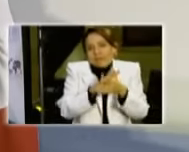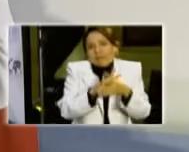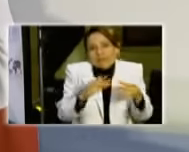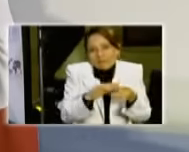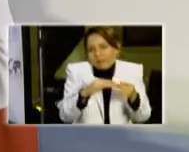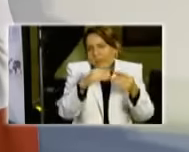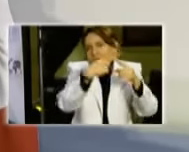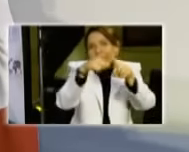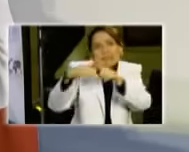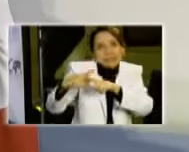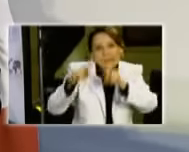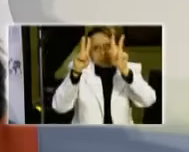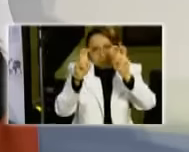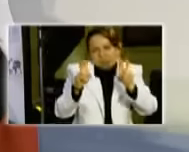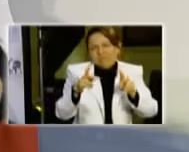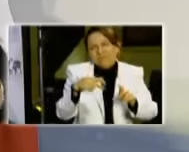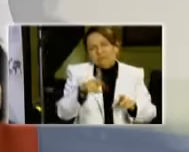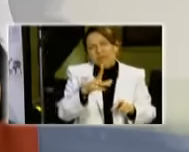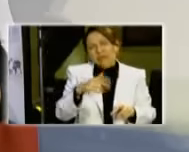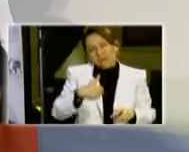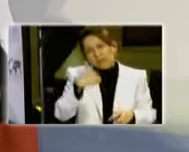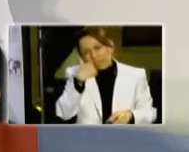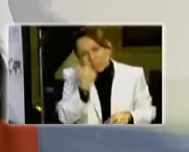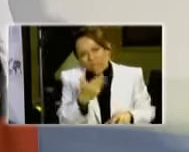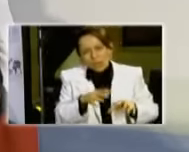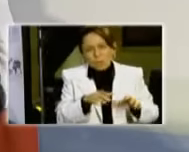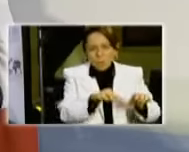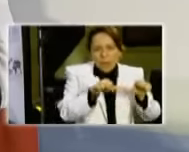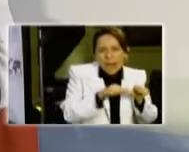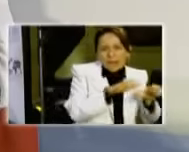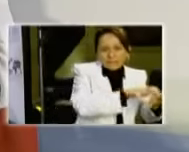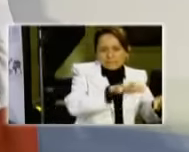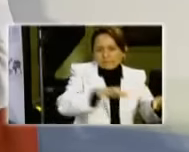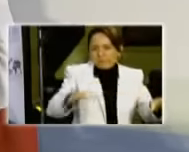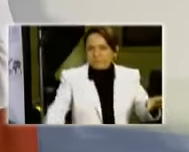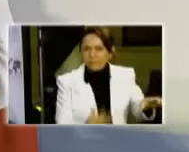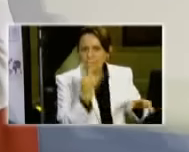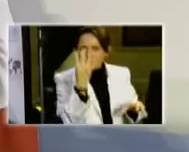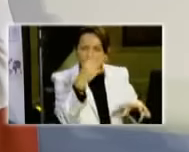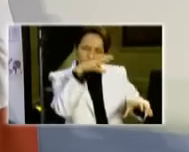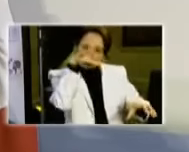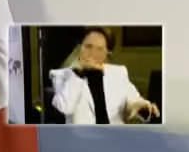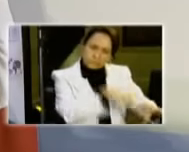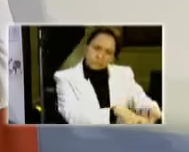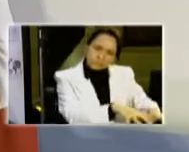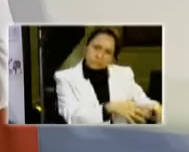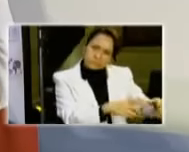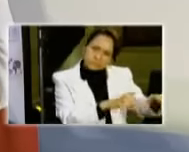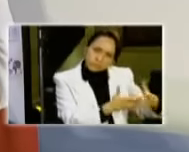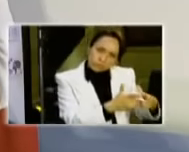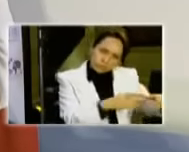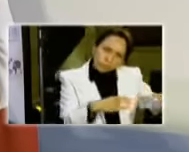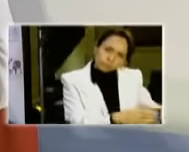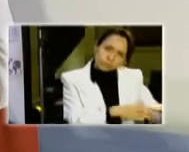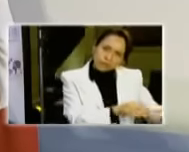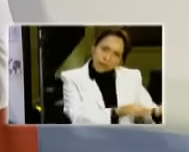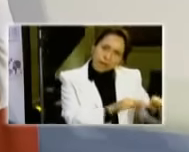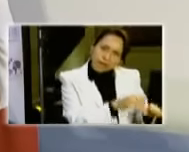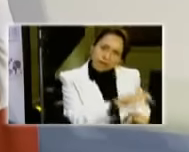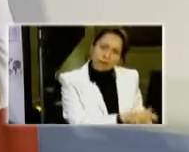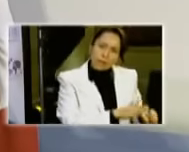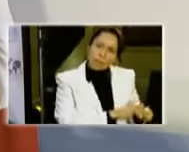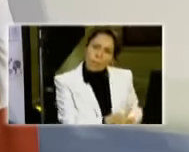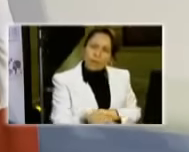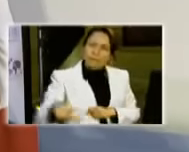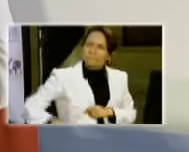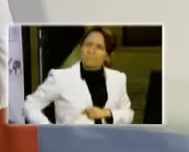4 grandes áreas. Primero, nuestra política regional debe consolidar la región como un